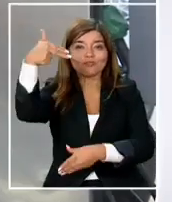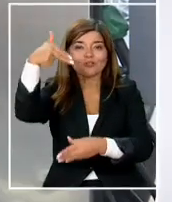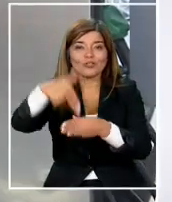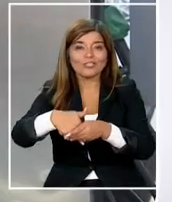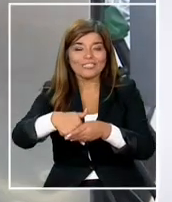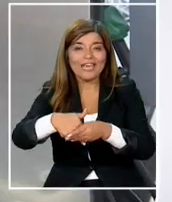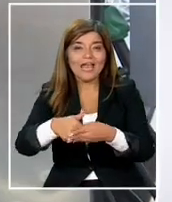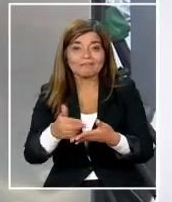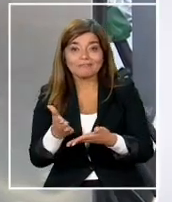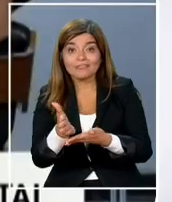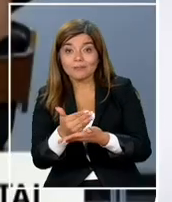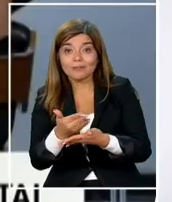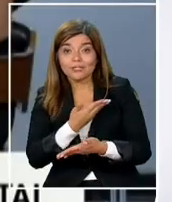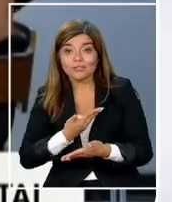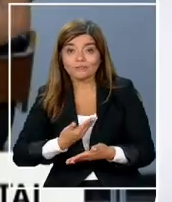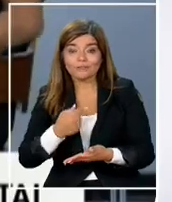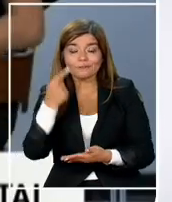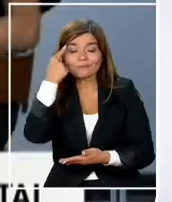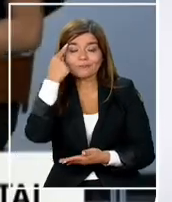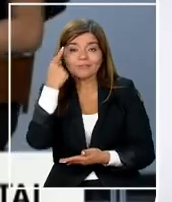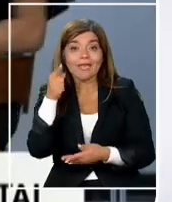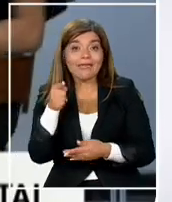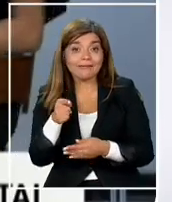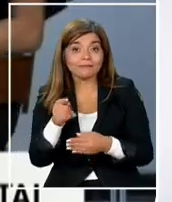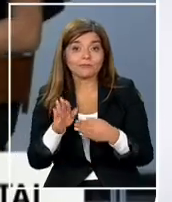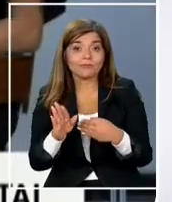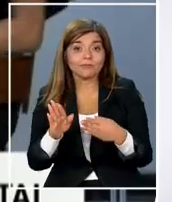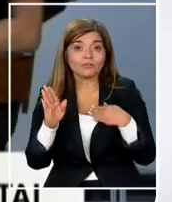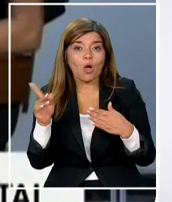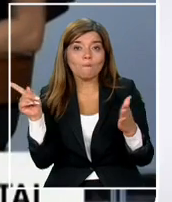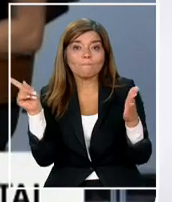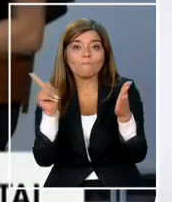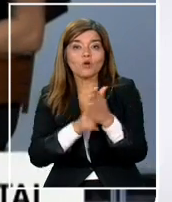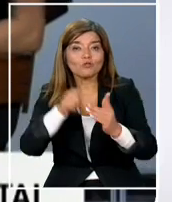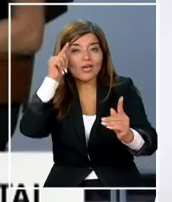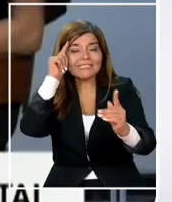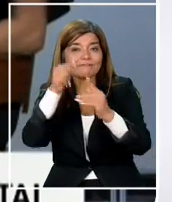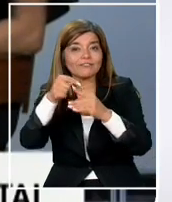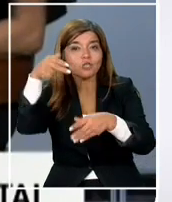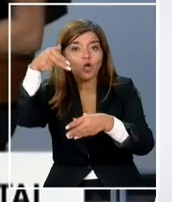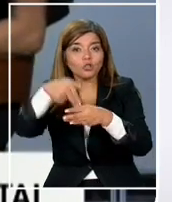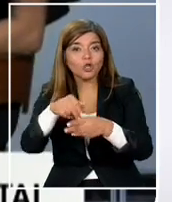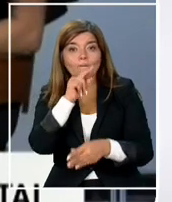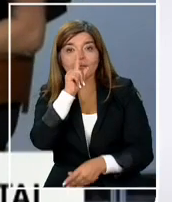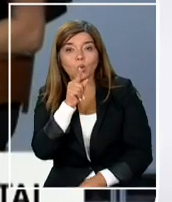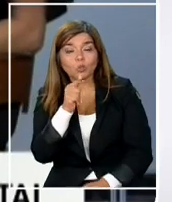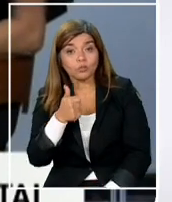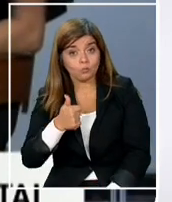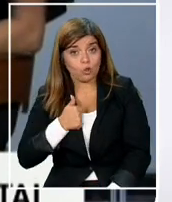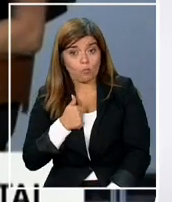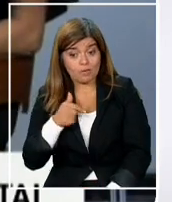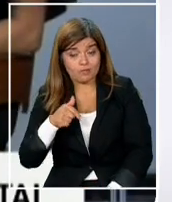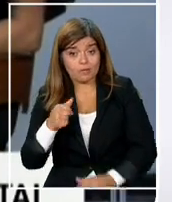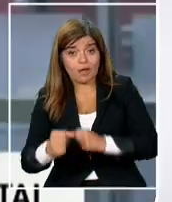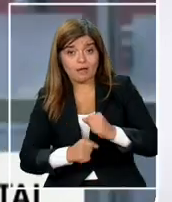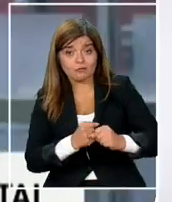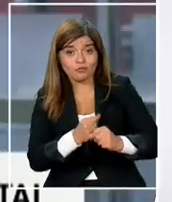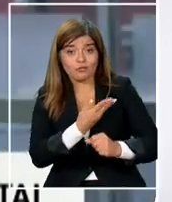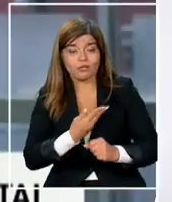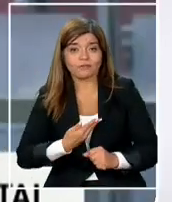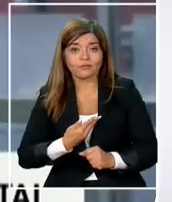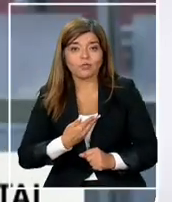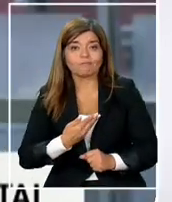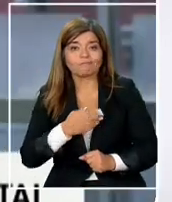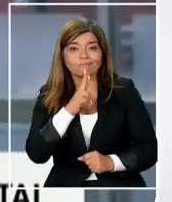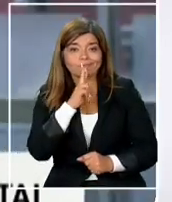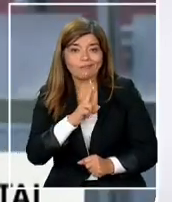que prepara el gobierno. ¿Esa promesa de aumentar el impuesto específico a los combustibles se va a poder cumplir en los años de gobierno? Yo espero que sí,